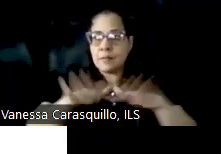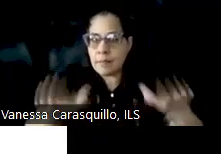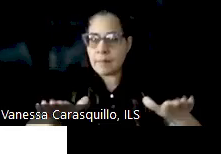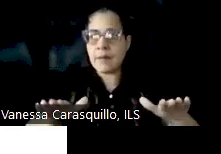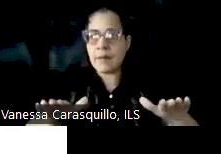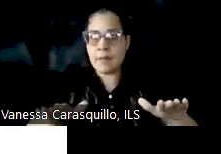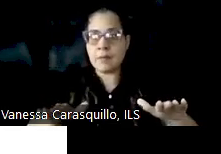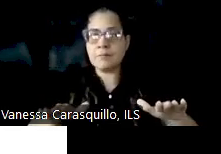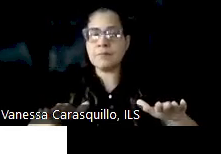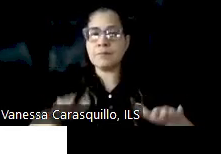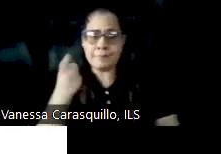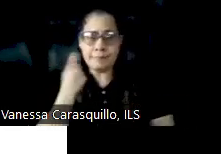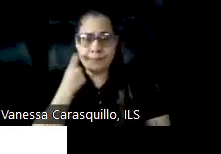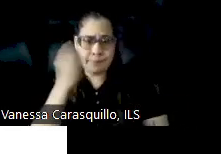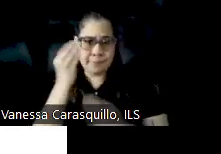vimos anteriormente,